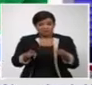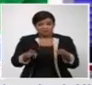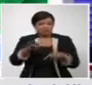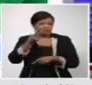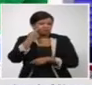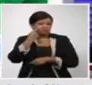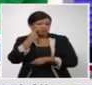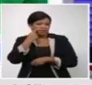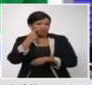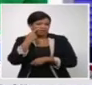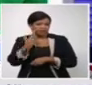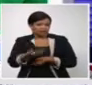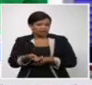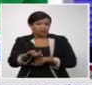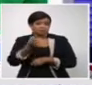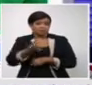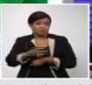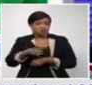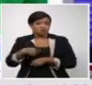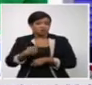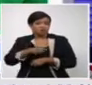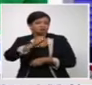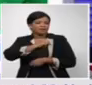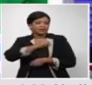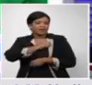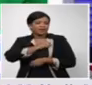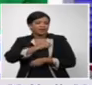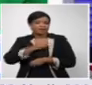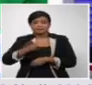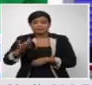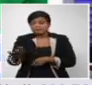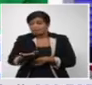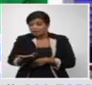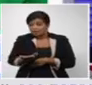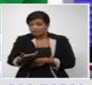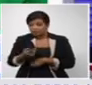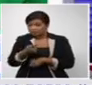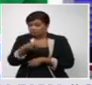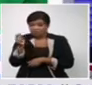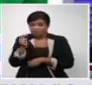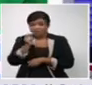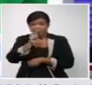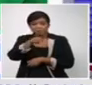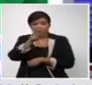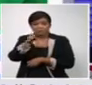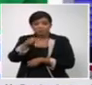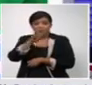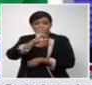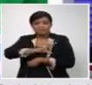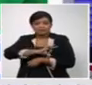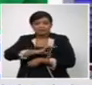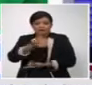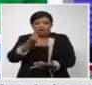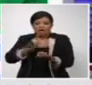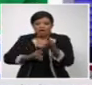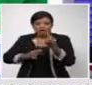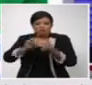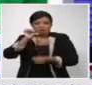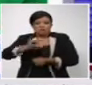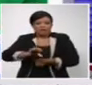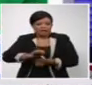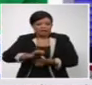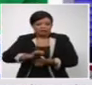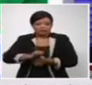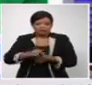lo traemos con el ánimo de que rápidamente cualquier persona que siente un malestar, hay veces que uno mismo lo